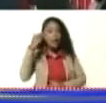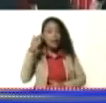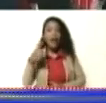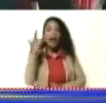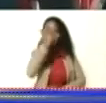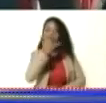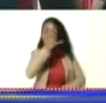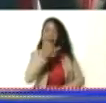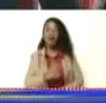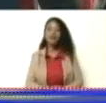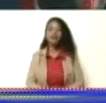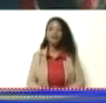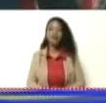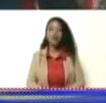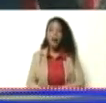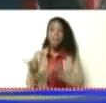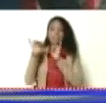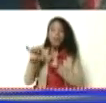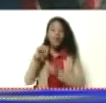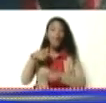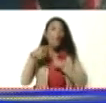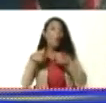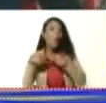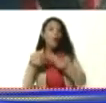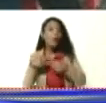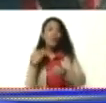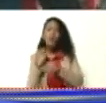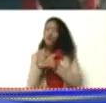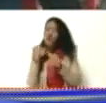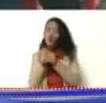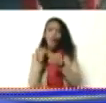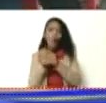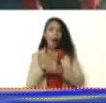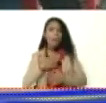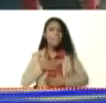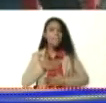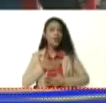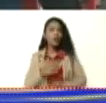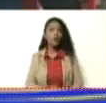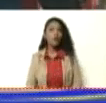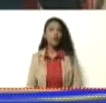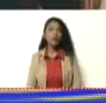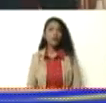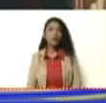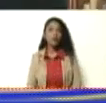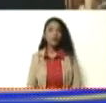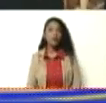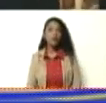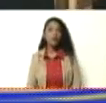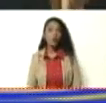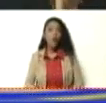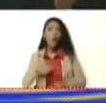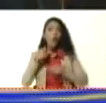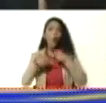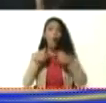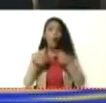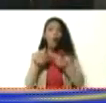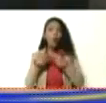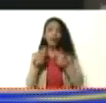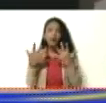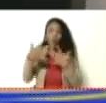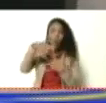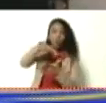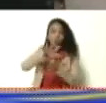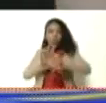afroamericana. Del mismo color, tiene el color de la piel igualito al mío. Color mestizo,